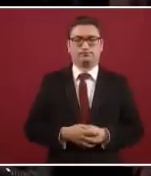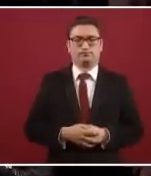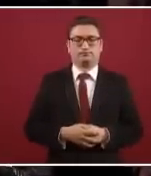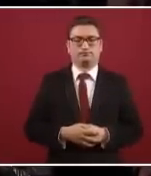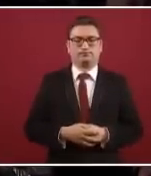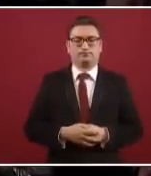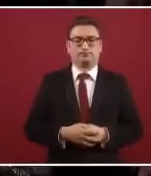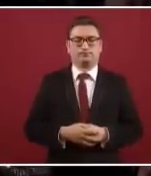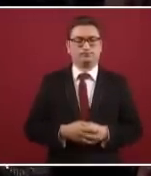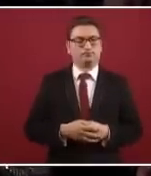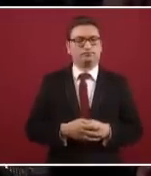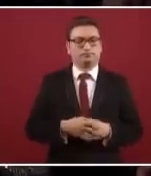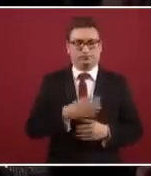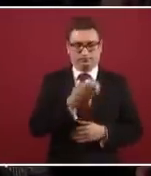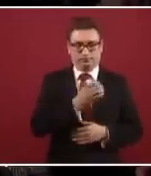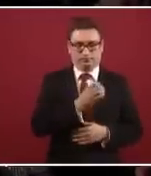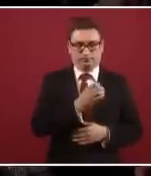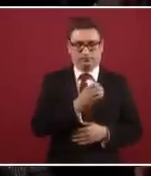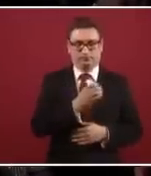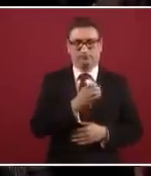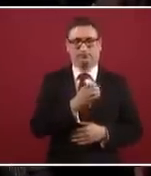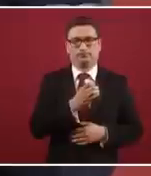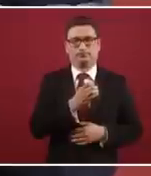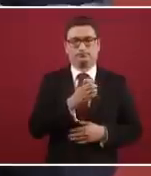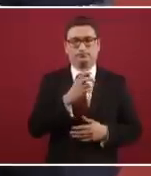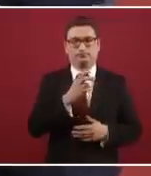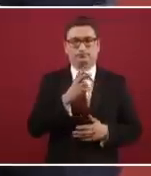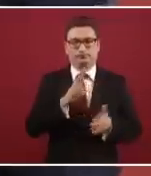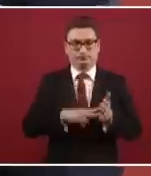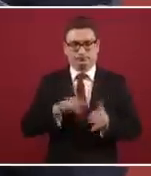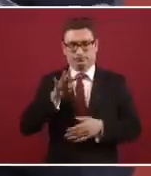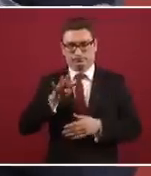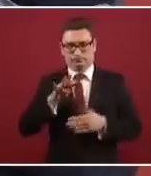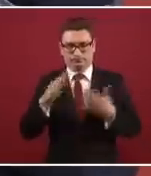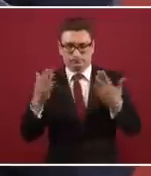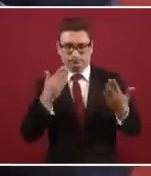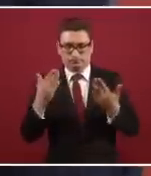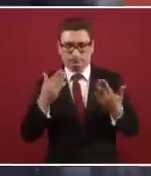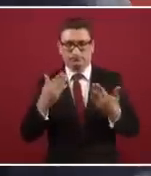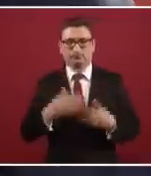y enero del 19